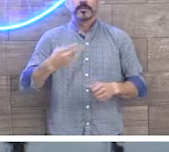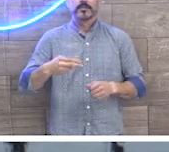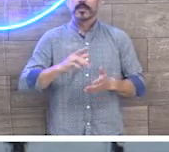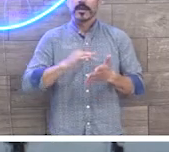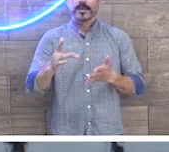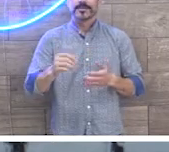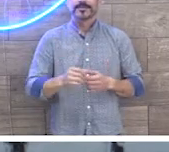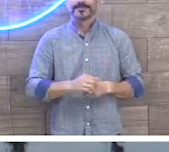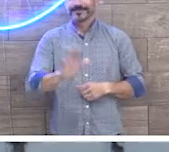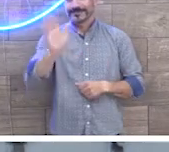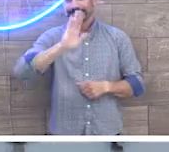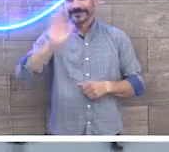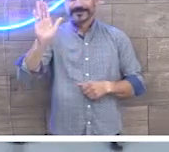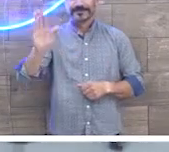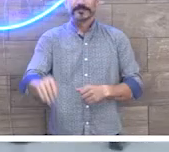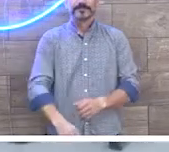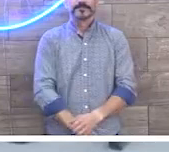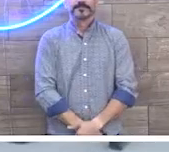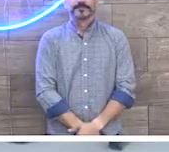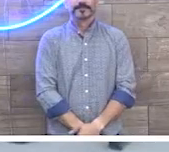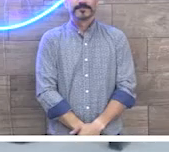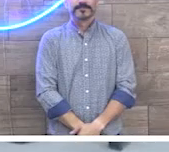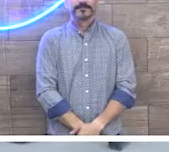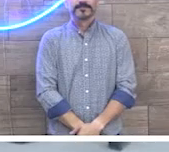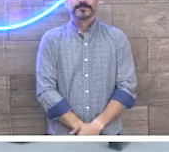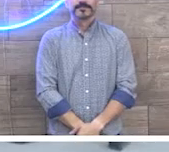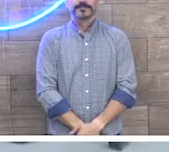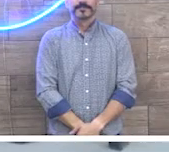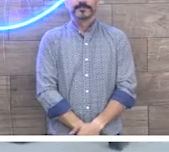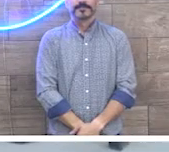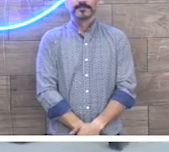en Telewap. Hasta dentro de 8 días, amigos. Gracias.